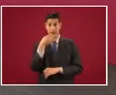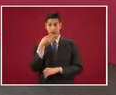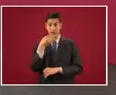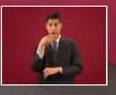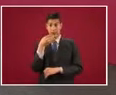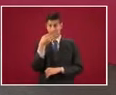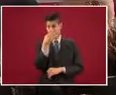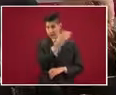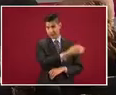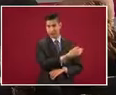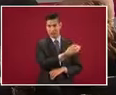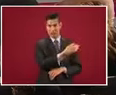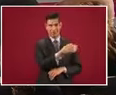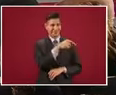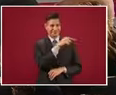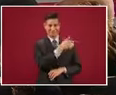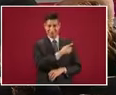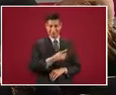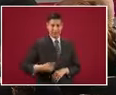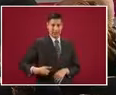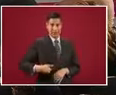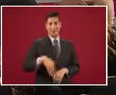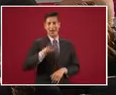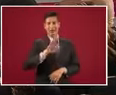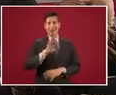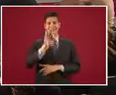Al faraón.